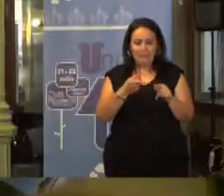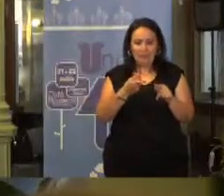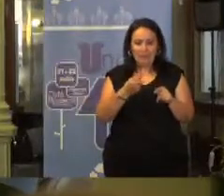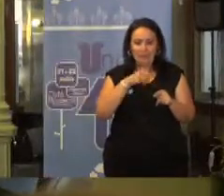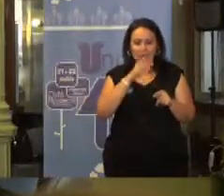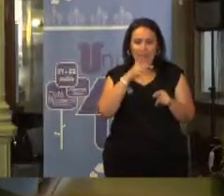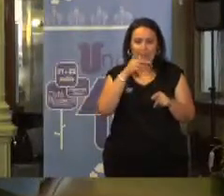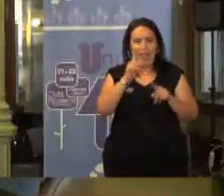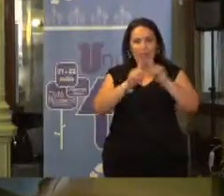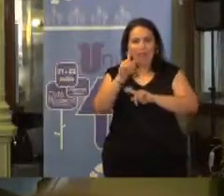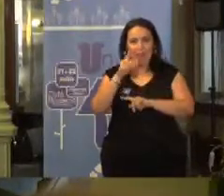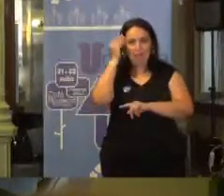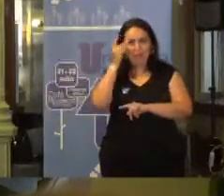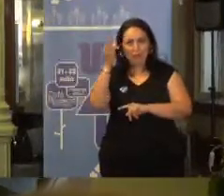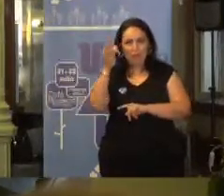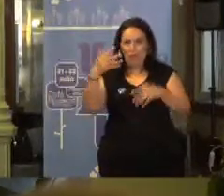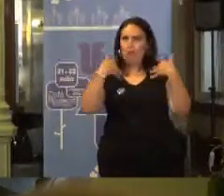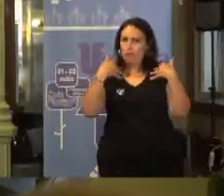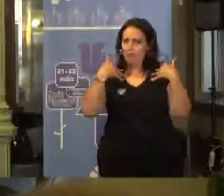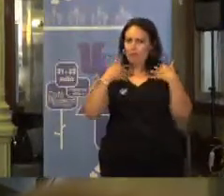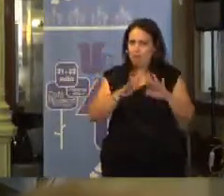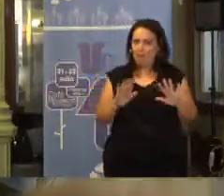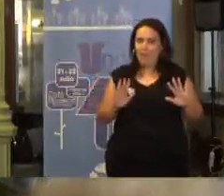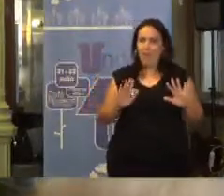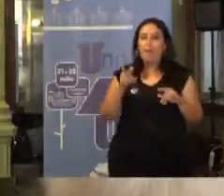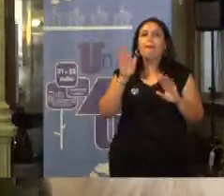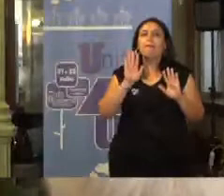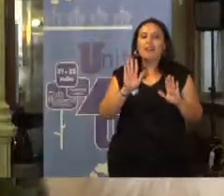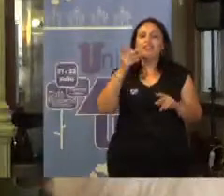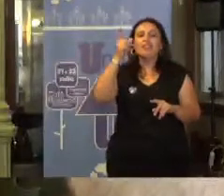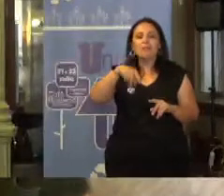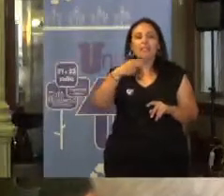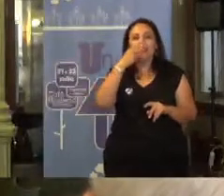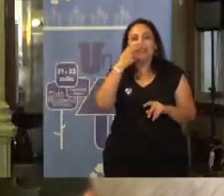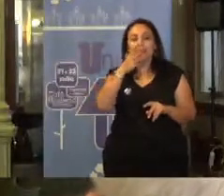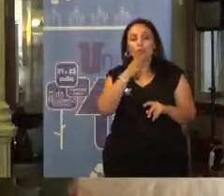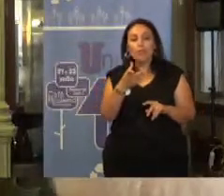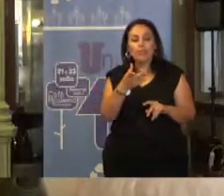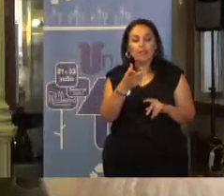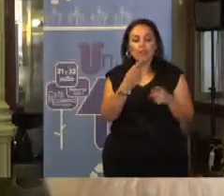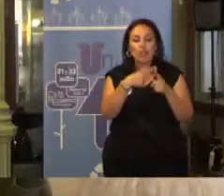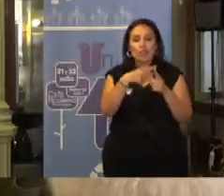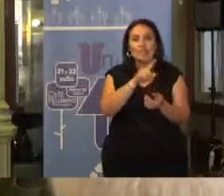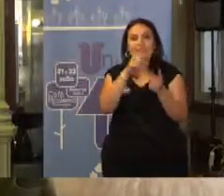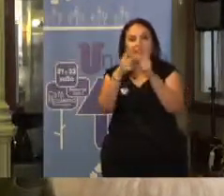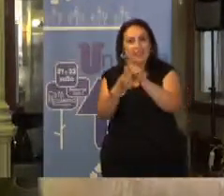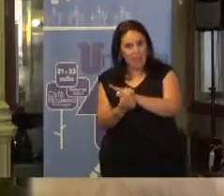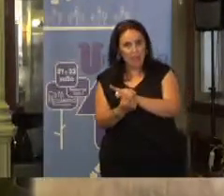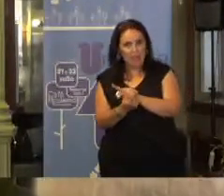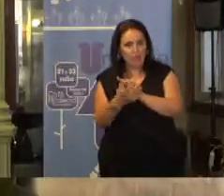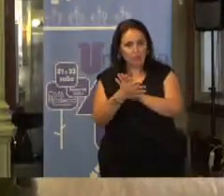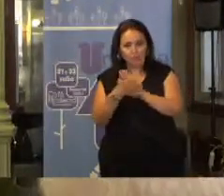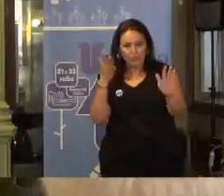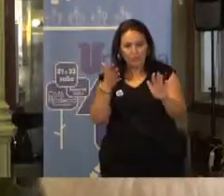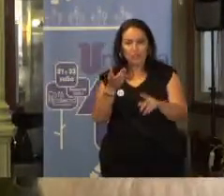bastante, non? Pero tamén é interesante ver como as cousas mudan rapidamente. Temos o privilexio de vivir nun